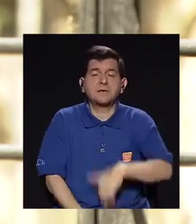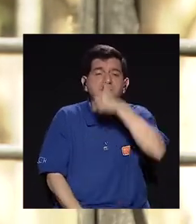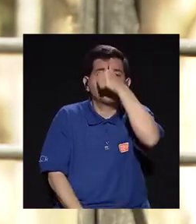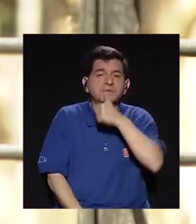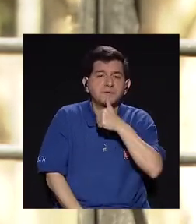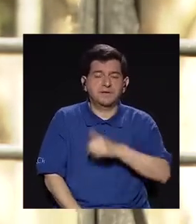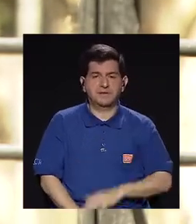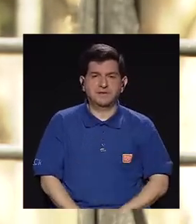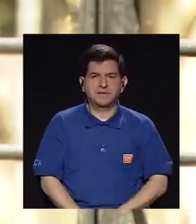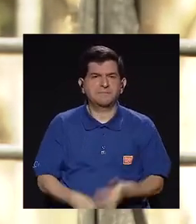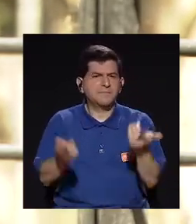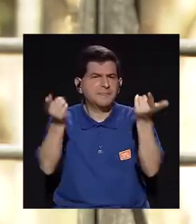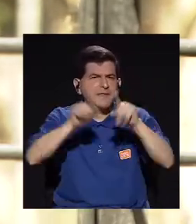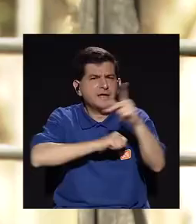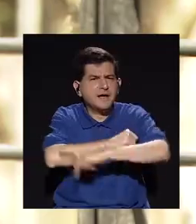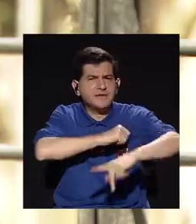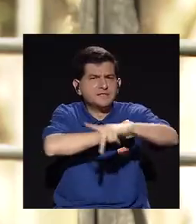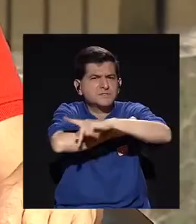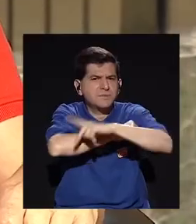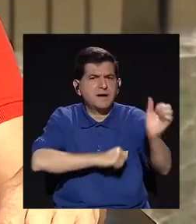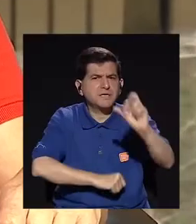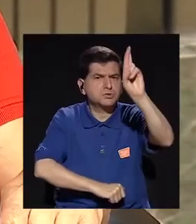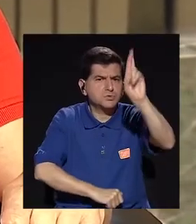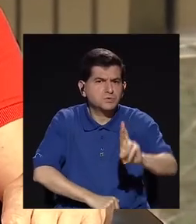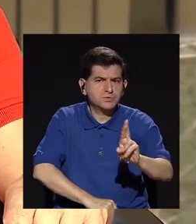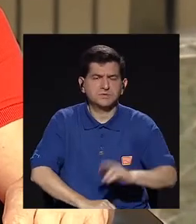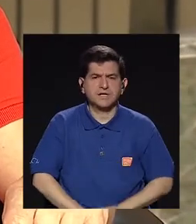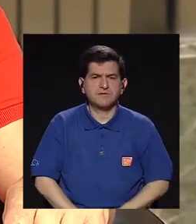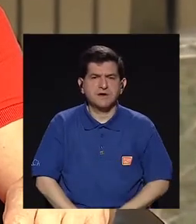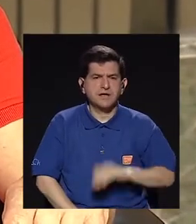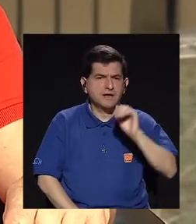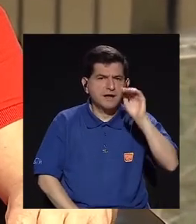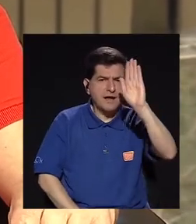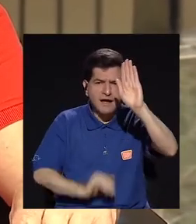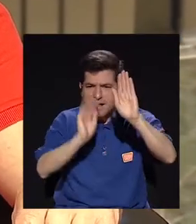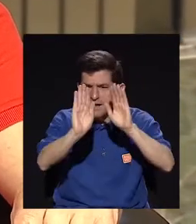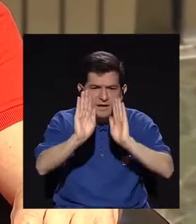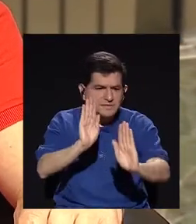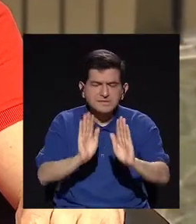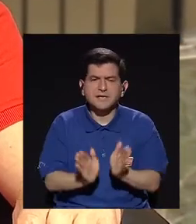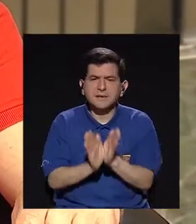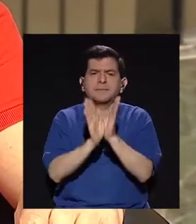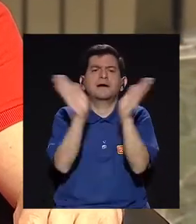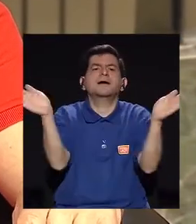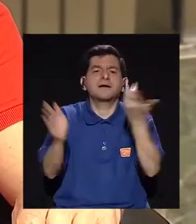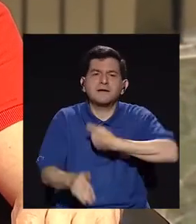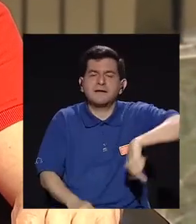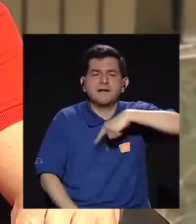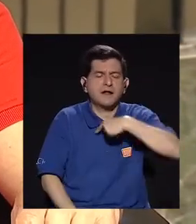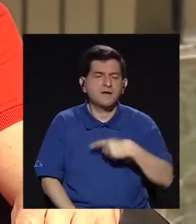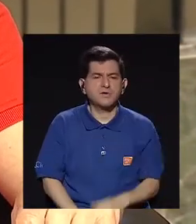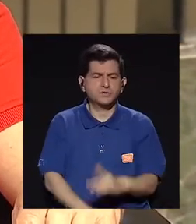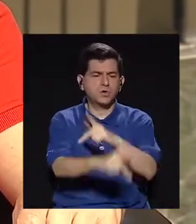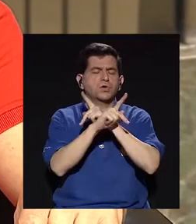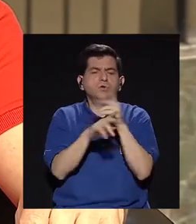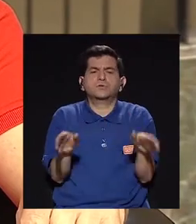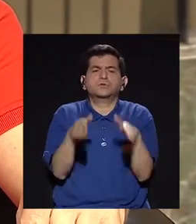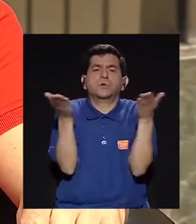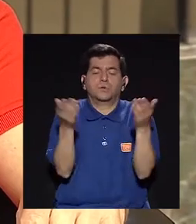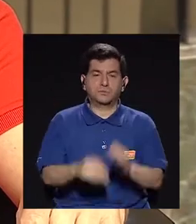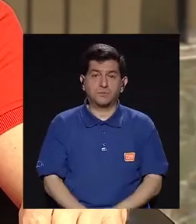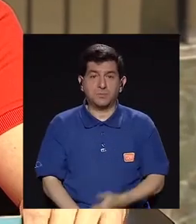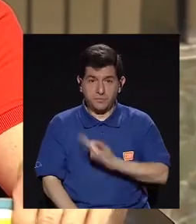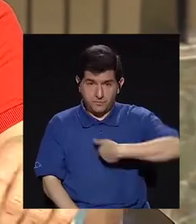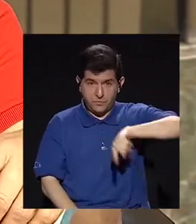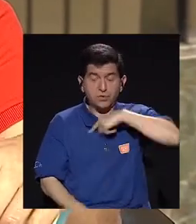público. Uh-huh. Doctor, para el caso país, para el caso Costa Rica, ¿cuál es el esquema en general que nosotros nos vemos protegidos?